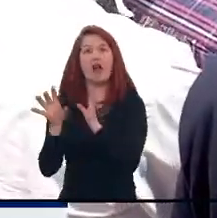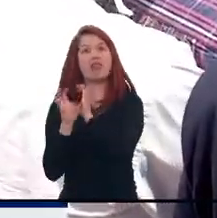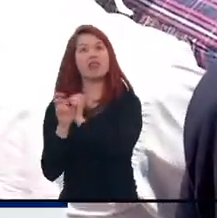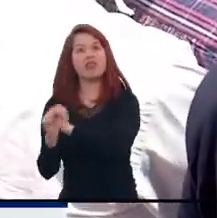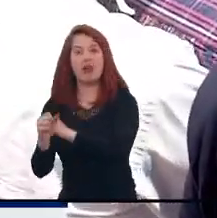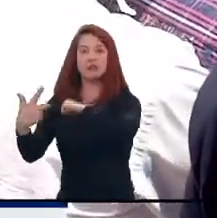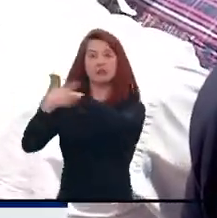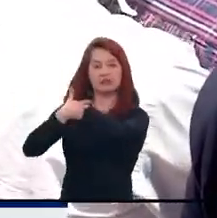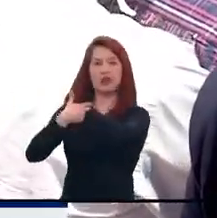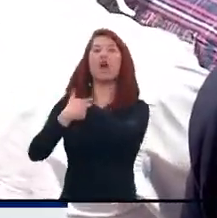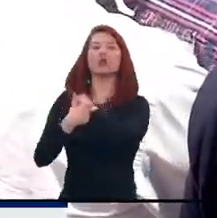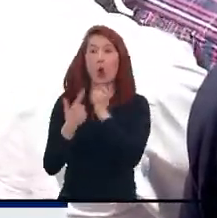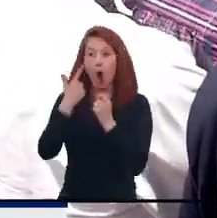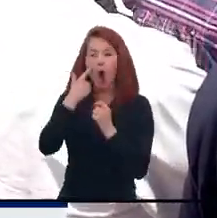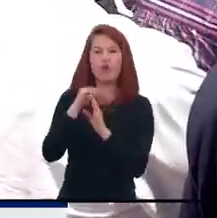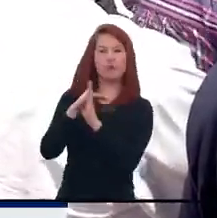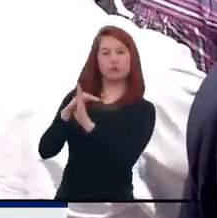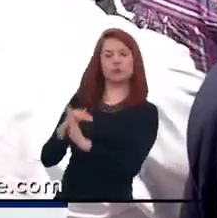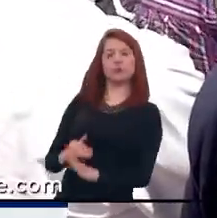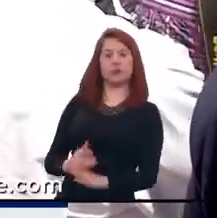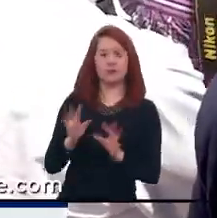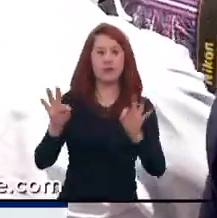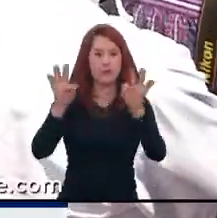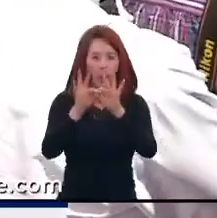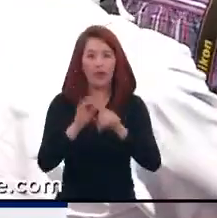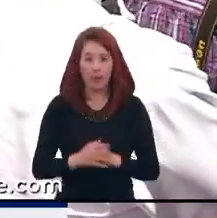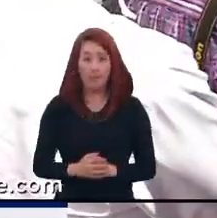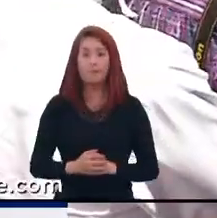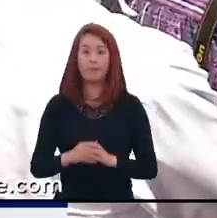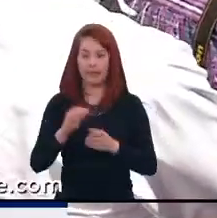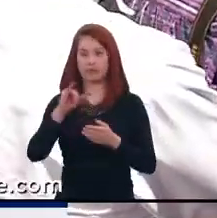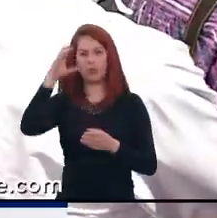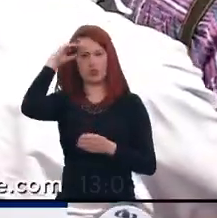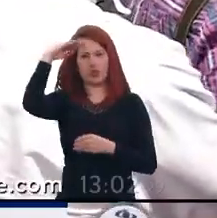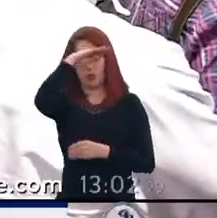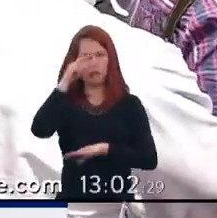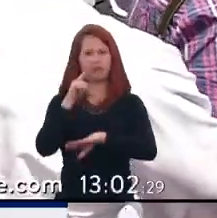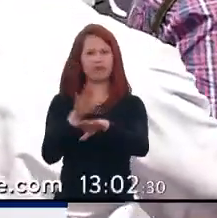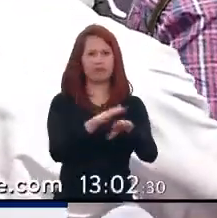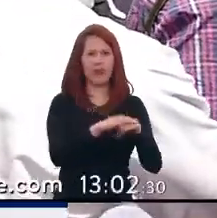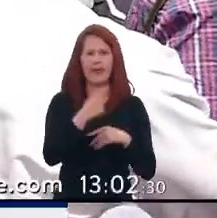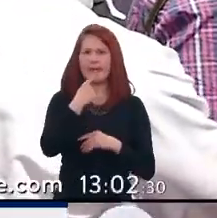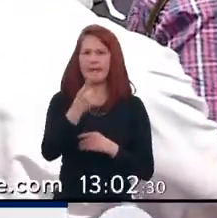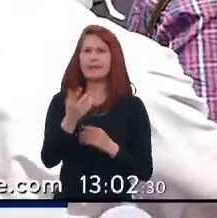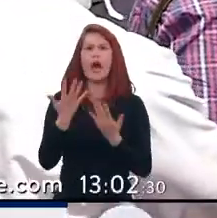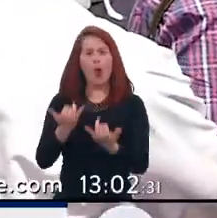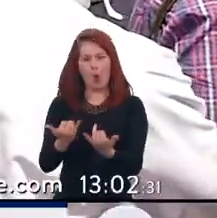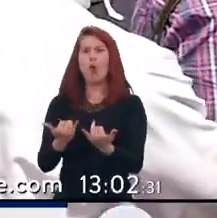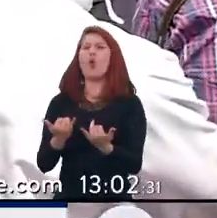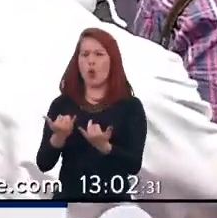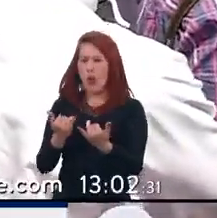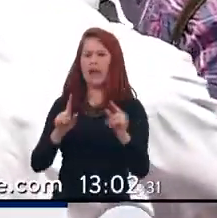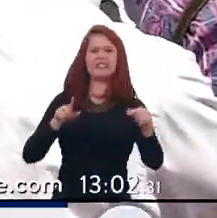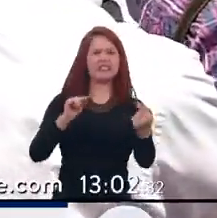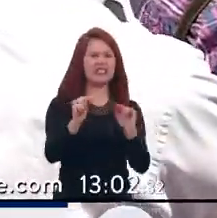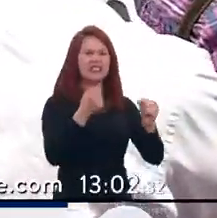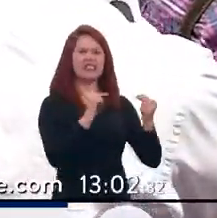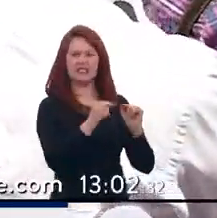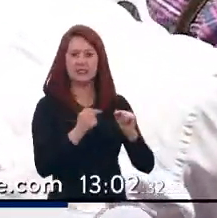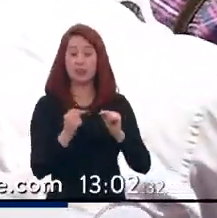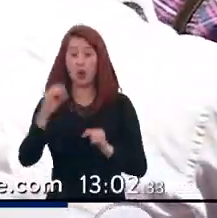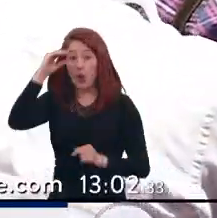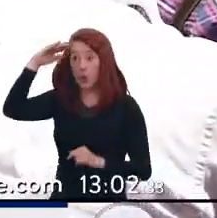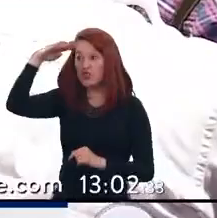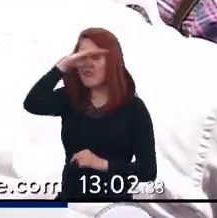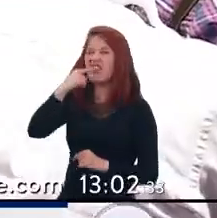comunidades vulnerables a lo largo de todo el país. Sin embargo, la atención en las últimas horas y la polémica que se ha generado es sobre unas declaraciones